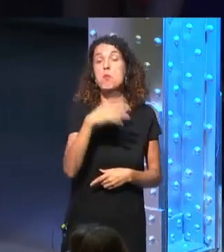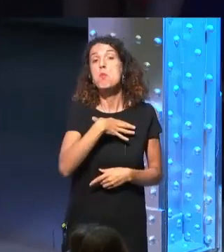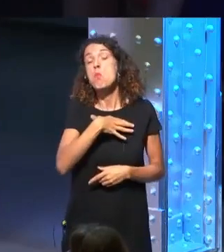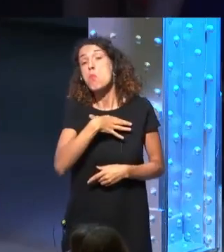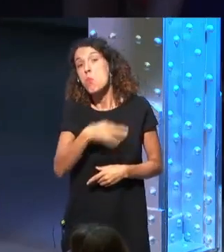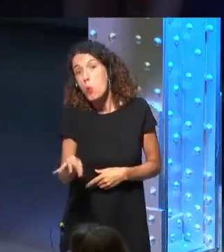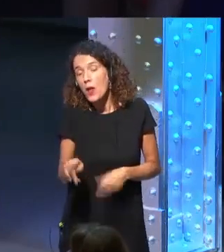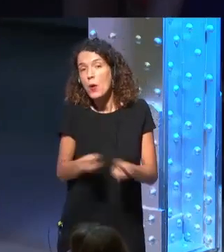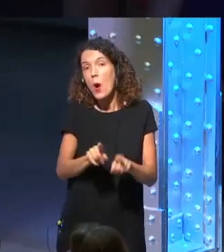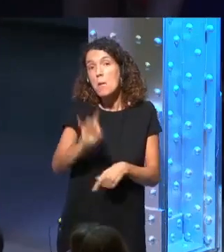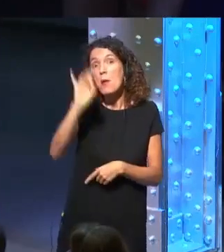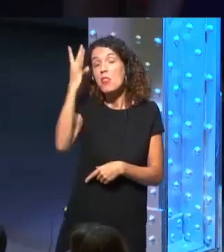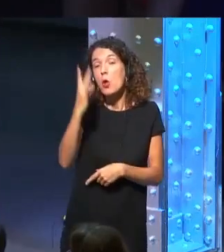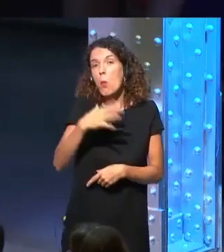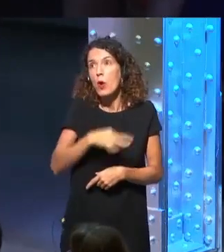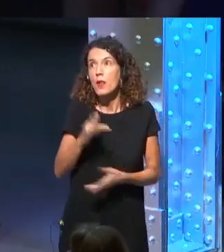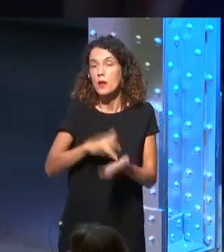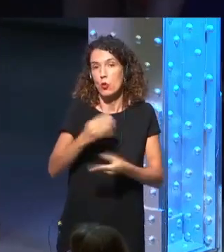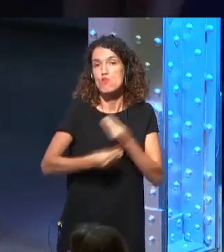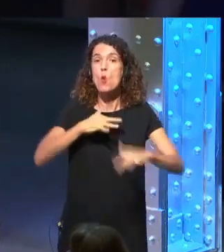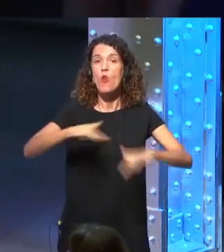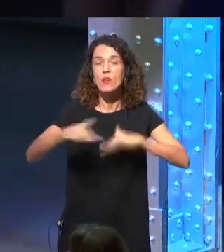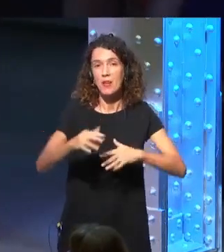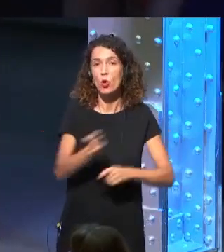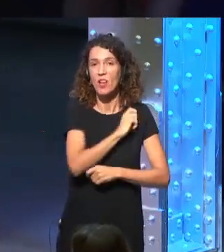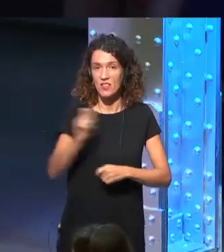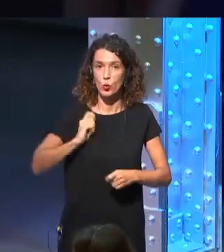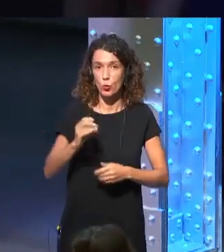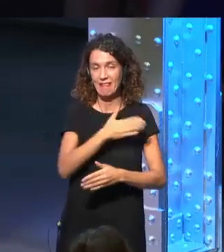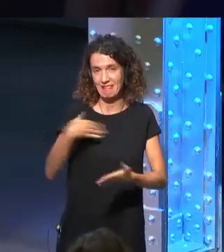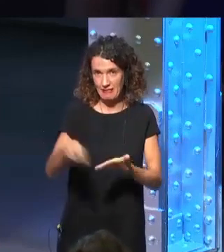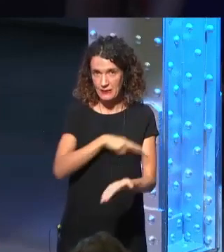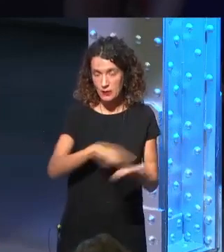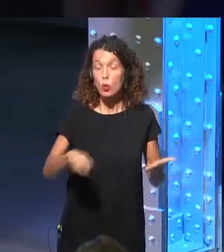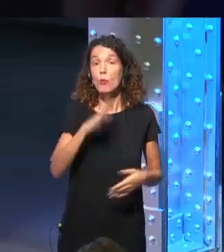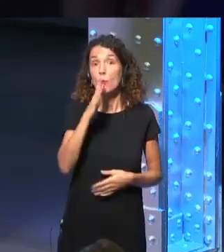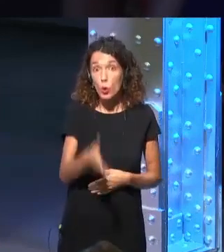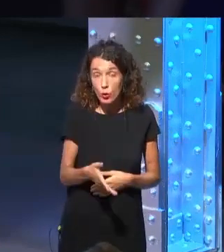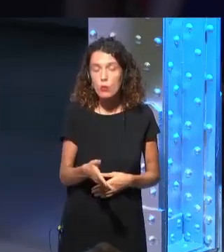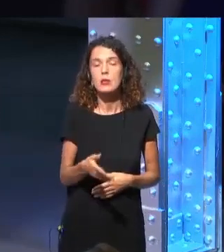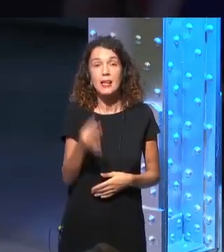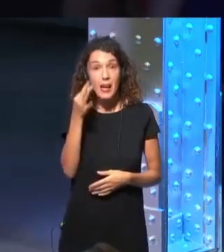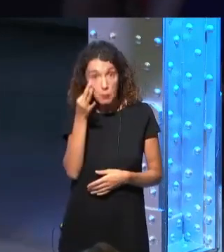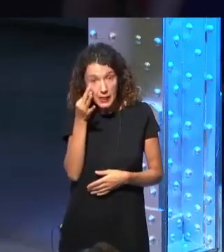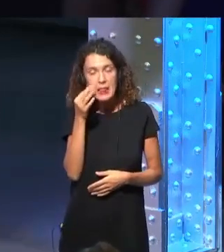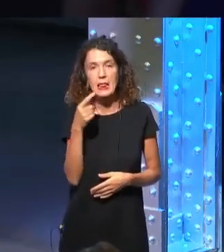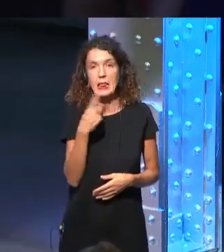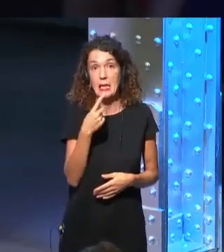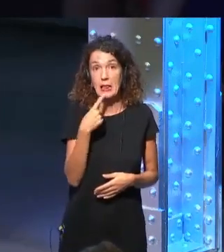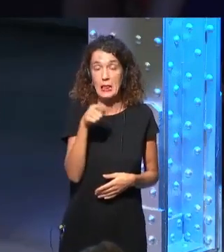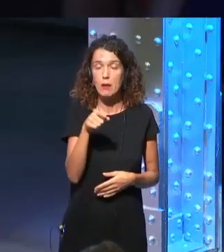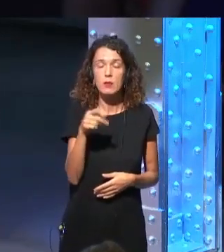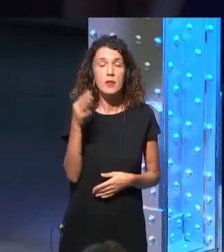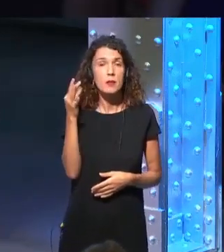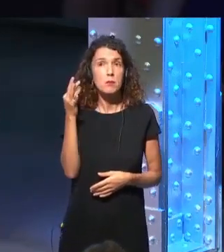una invención también que hizo el movimiento abolicionista, pero da igual, es importante porque realmente lo dice que ella puede